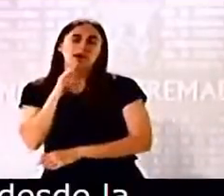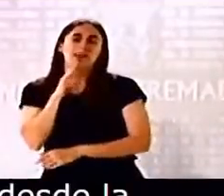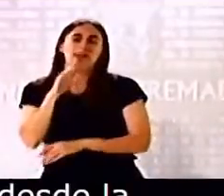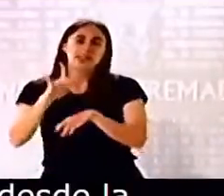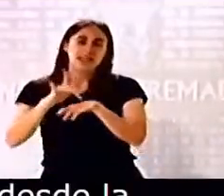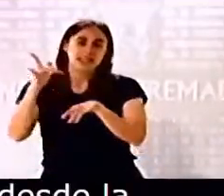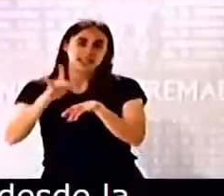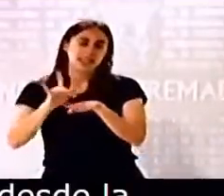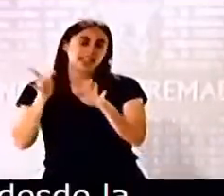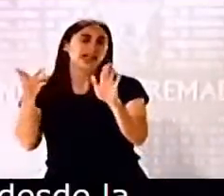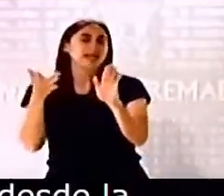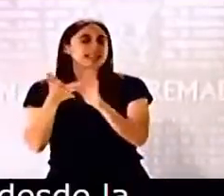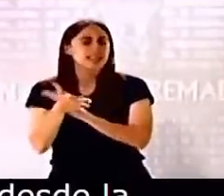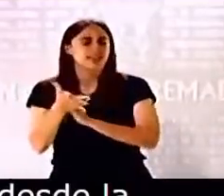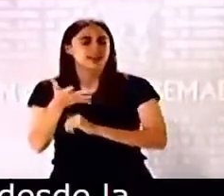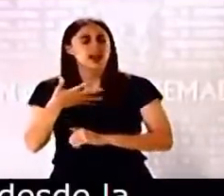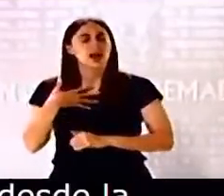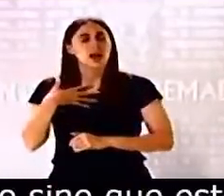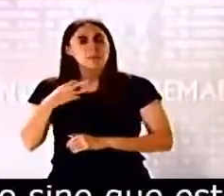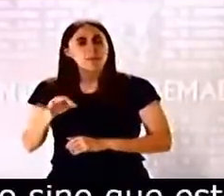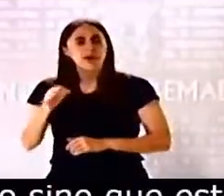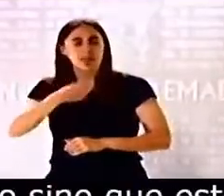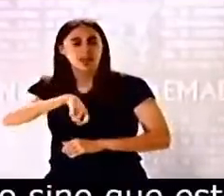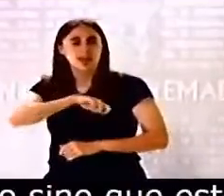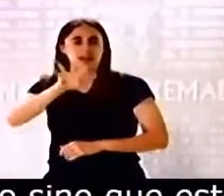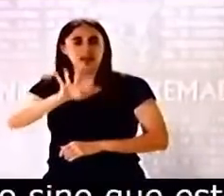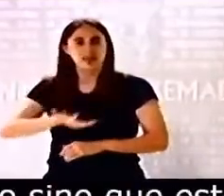que nos podamos mover dentro de nuestro país,